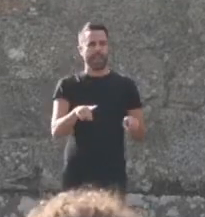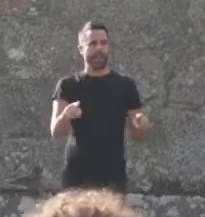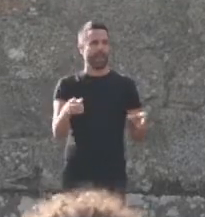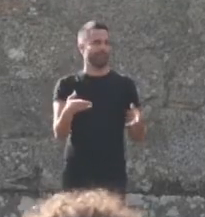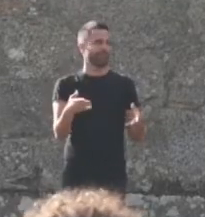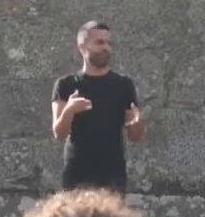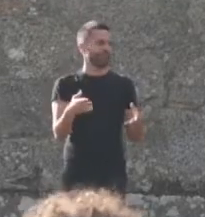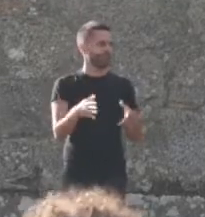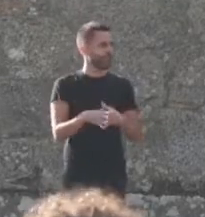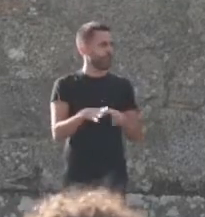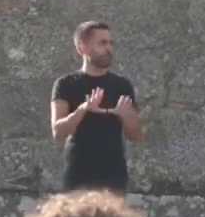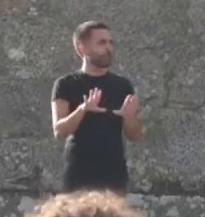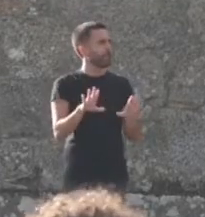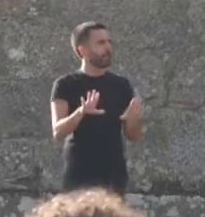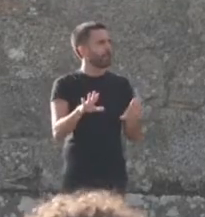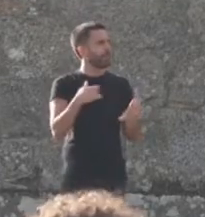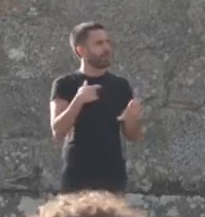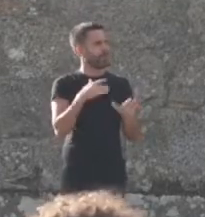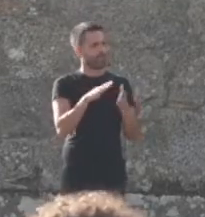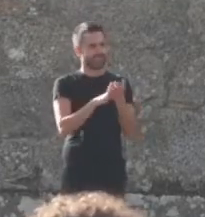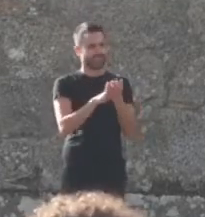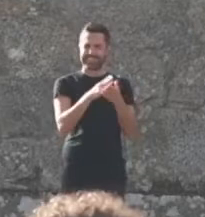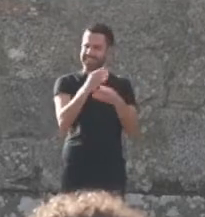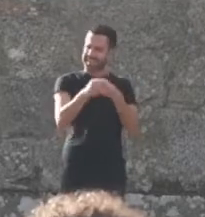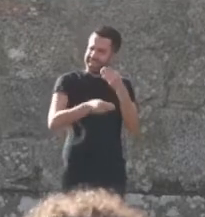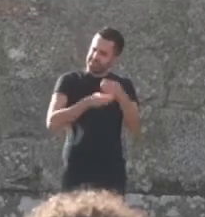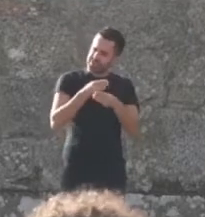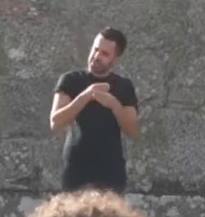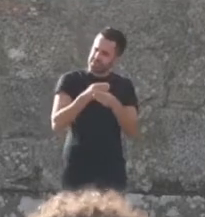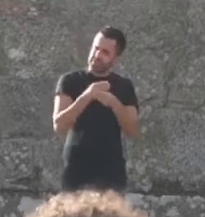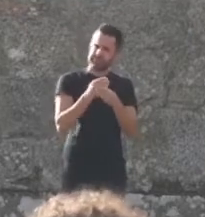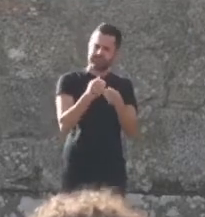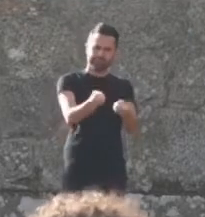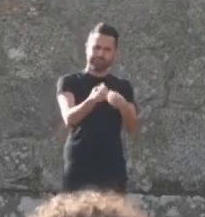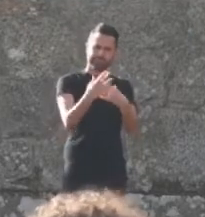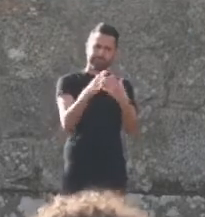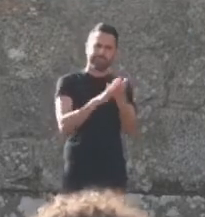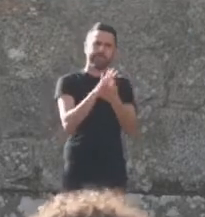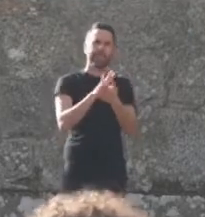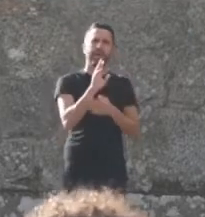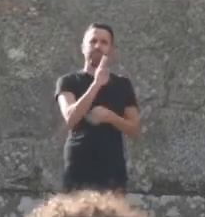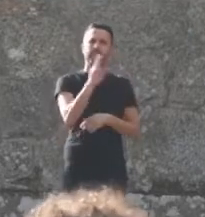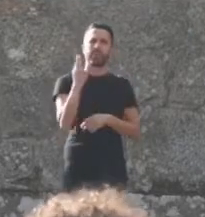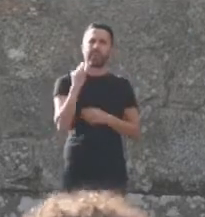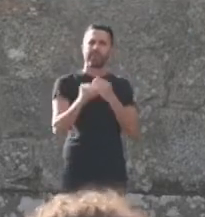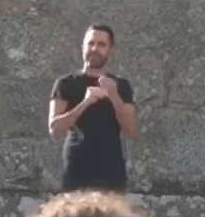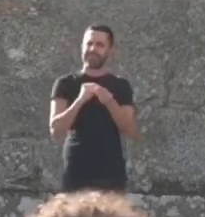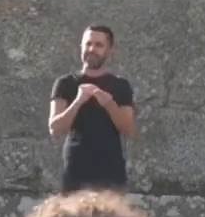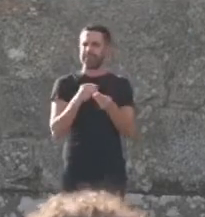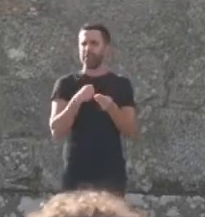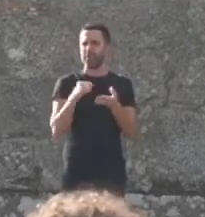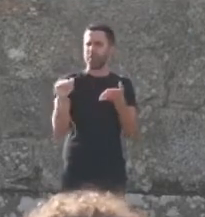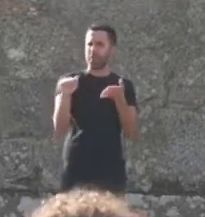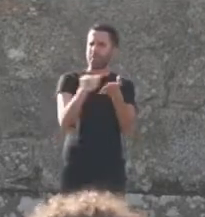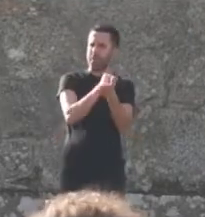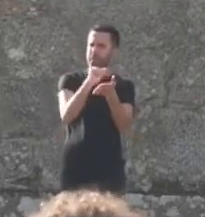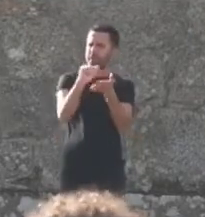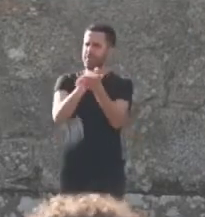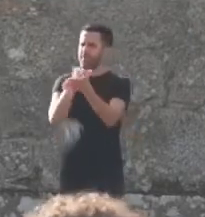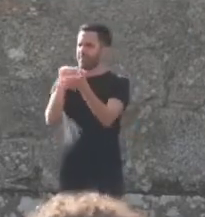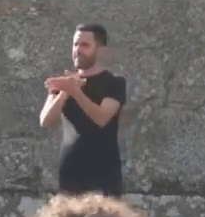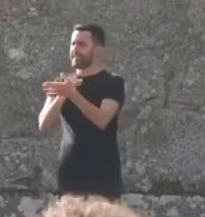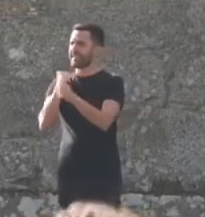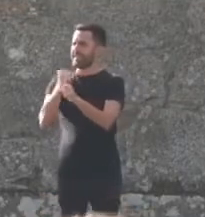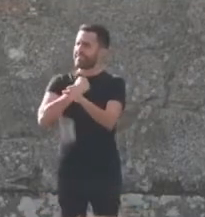por si mesmos, e o Partido Popular o que estivo foi aniquilando, borrando do mapa todo o traballo que se